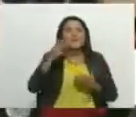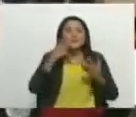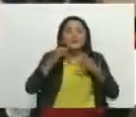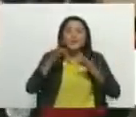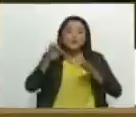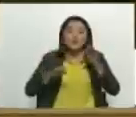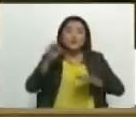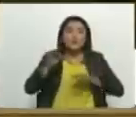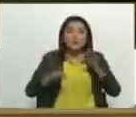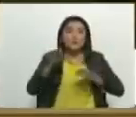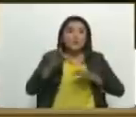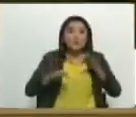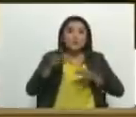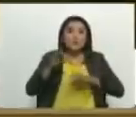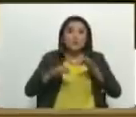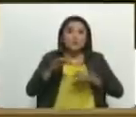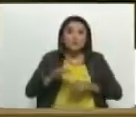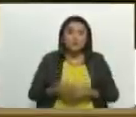consecuencia,